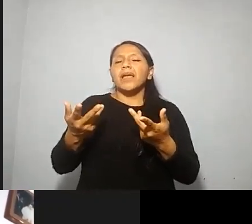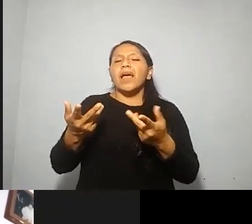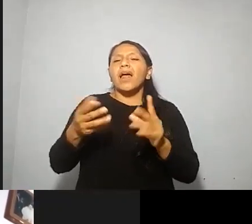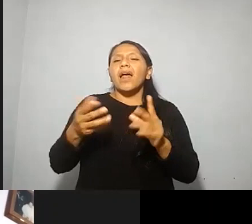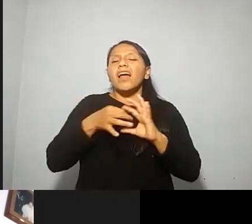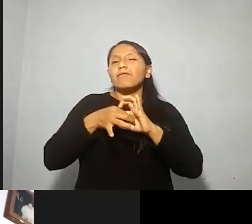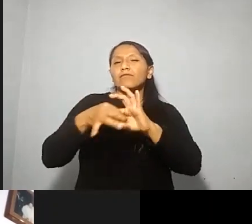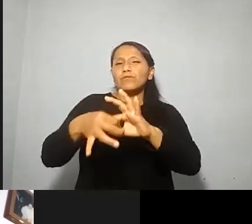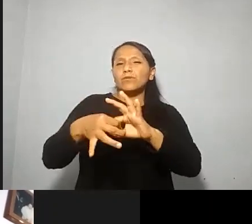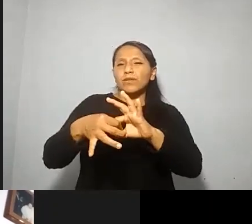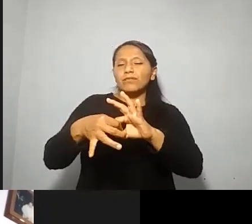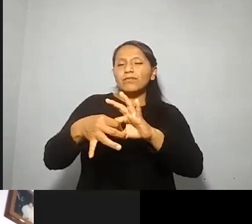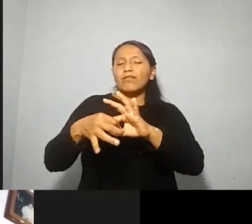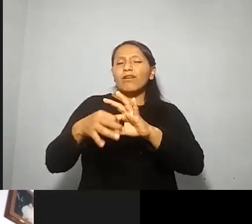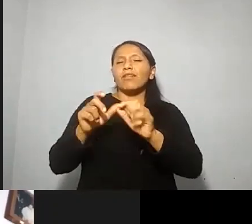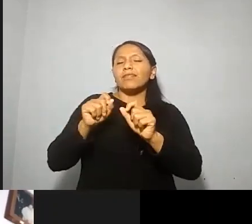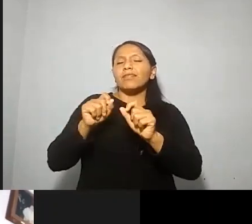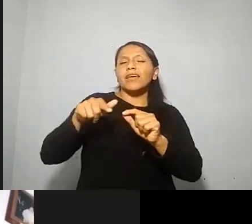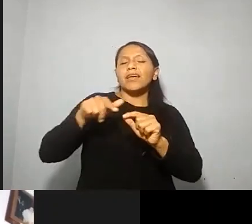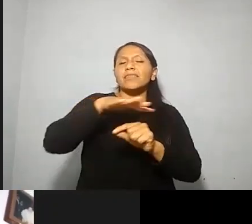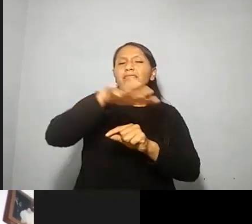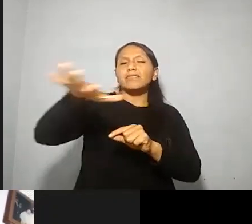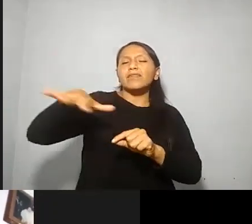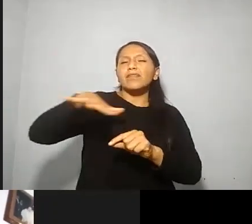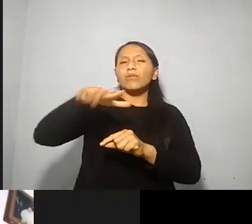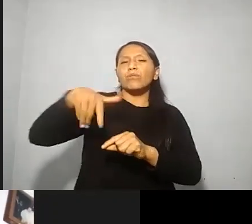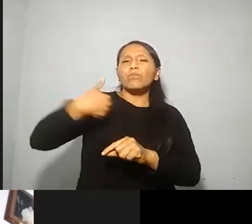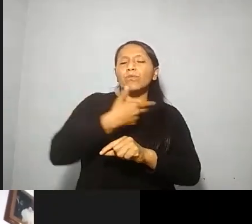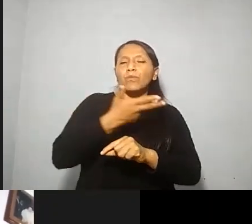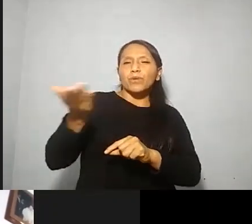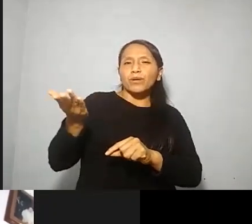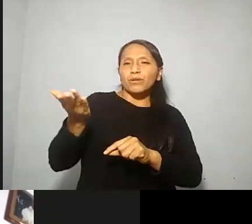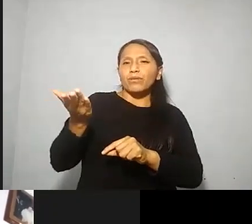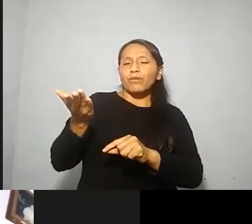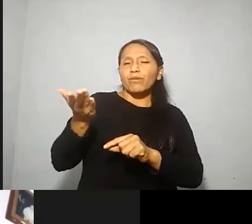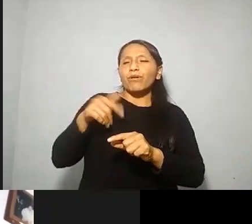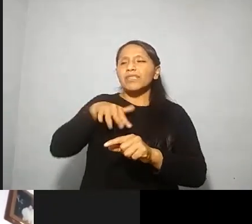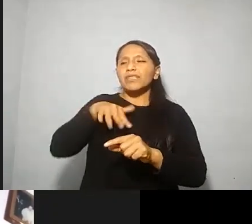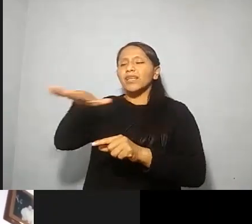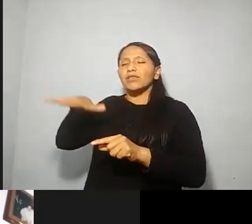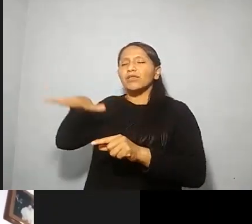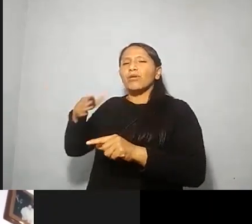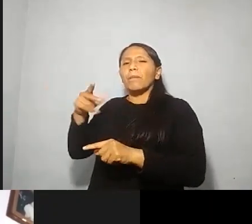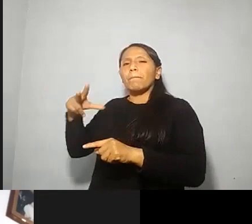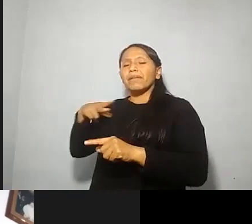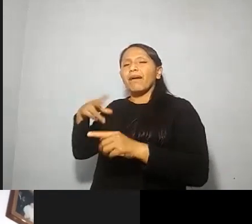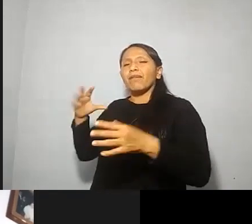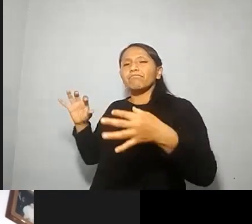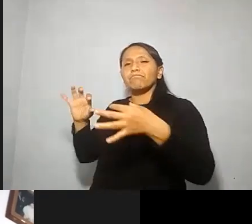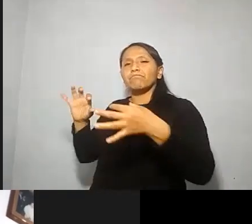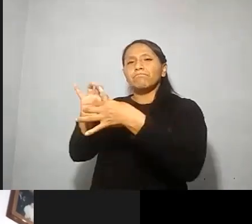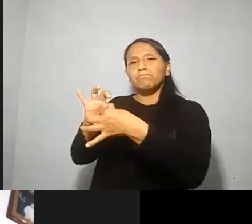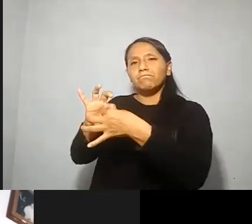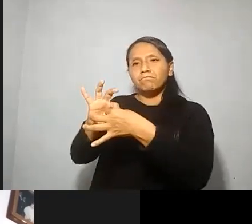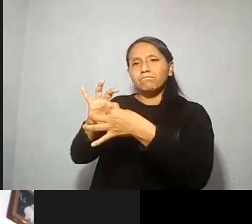vinculación del sector público con el sector privado. Esto